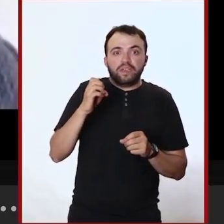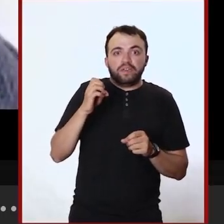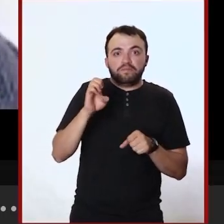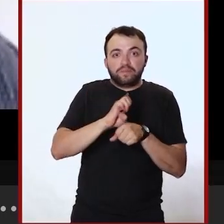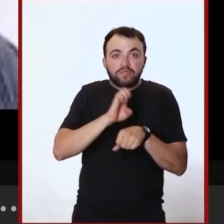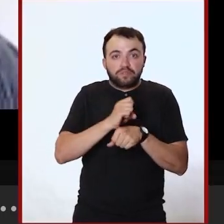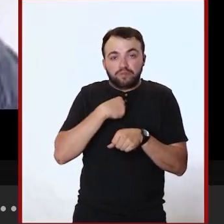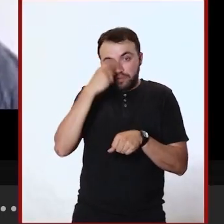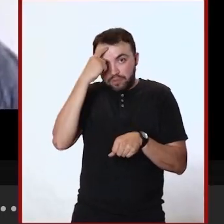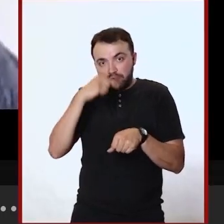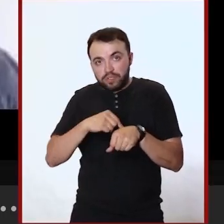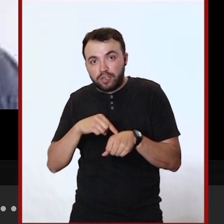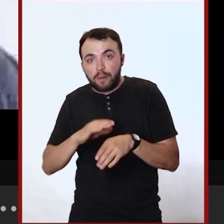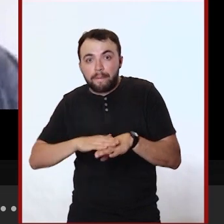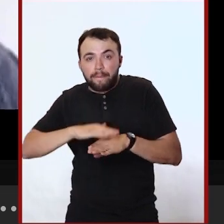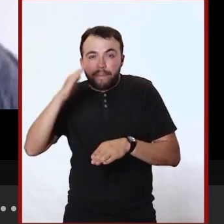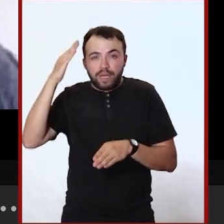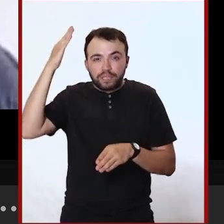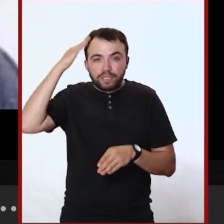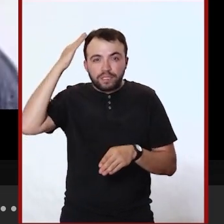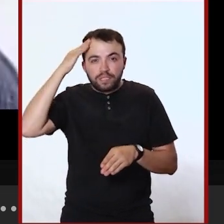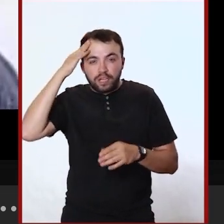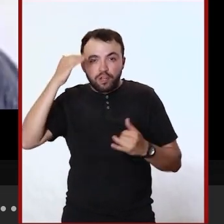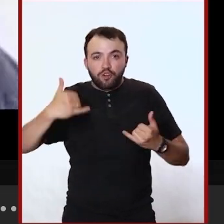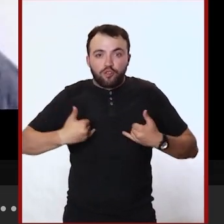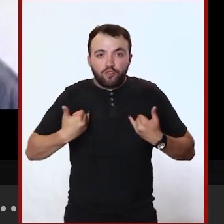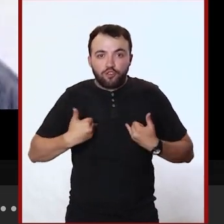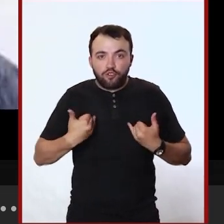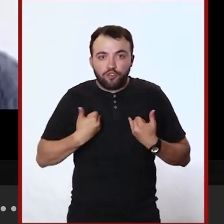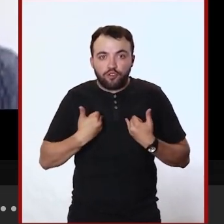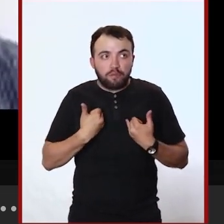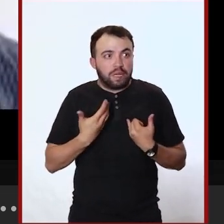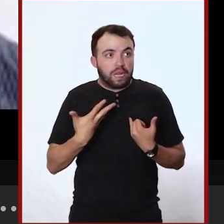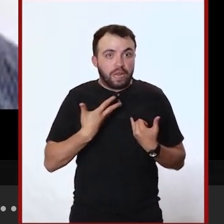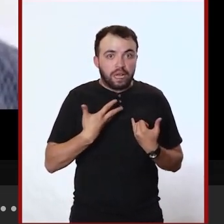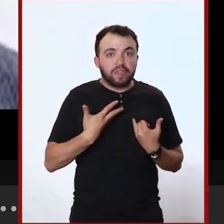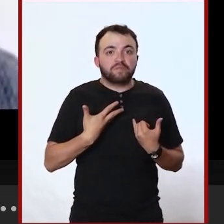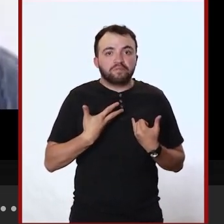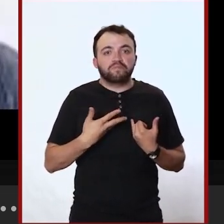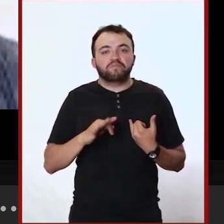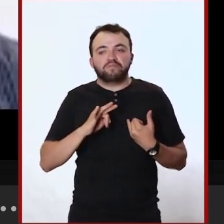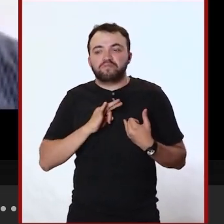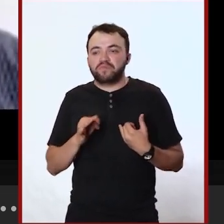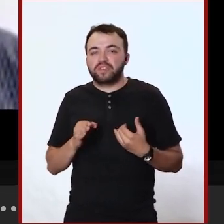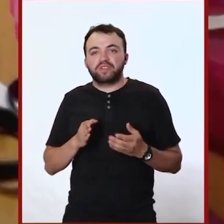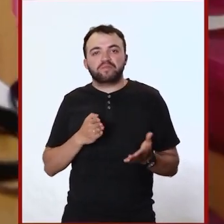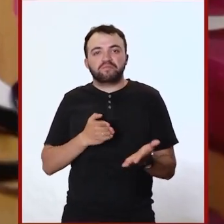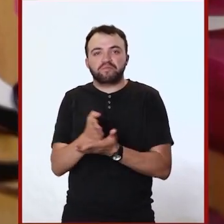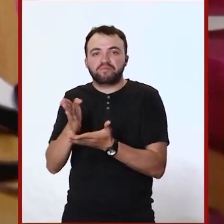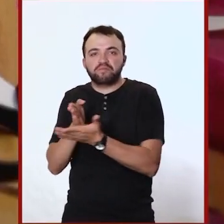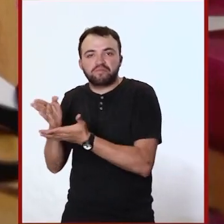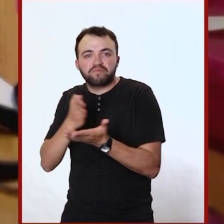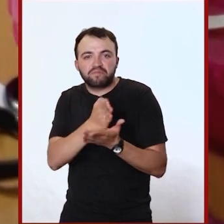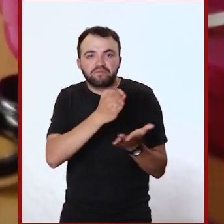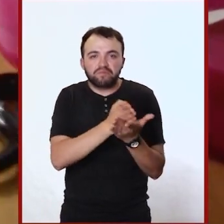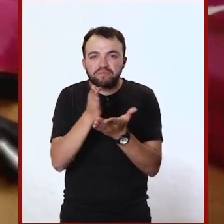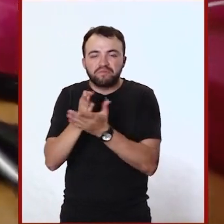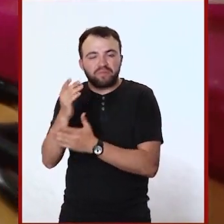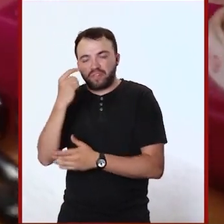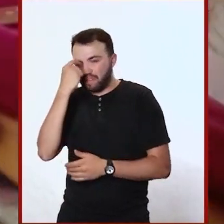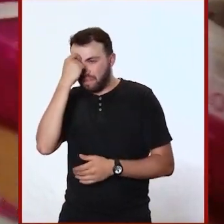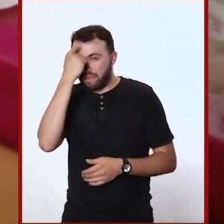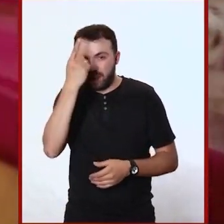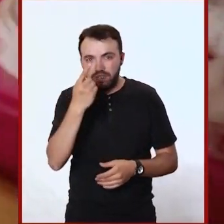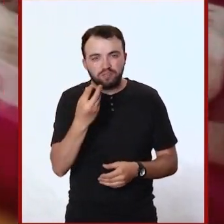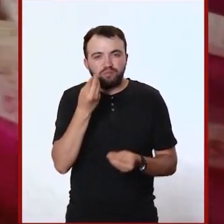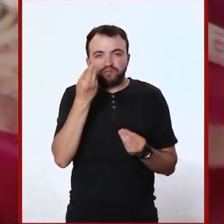que podamos acceder a este tipo de proyectos, financiamientos, oportunidades de formación,